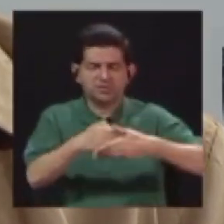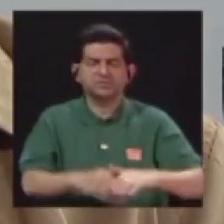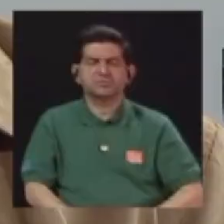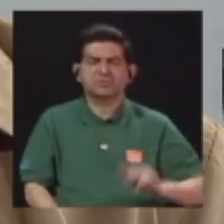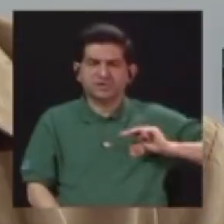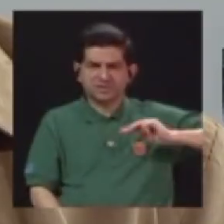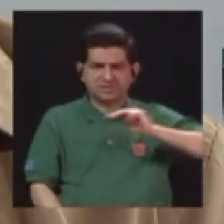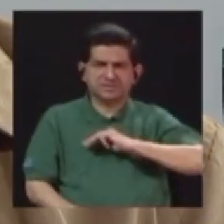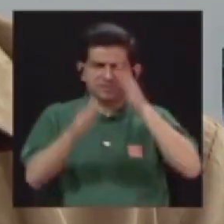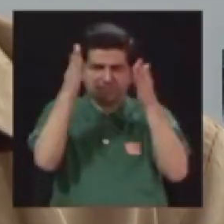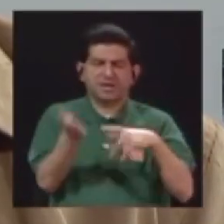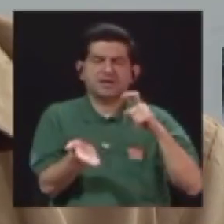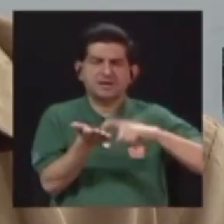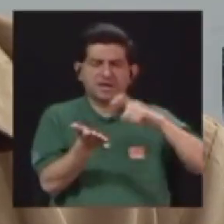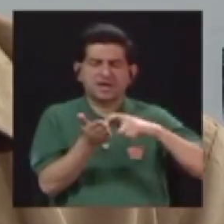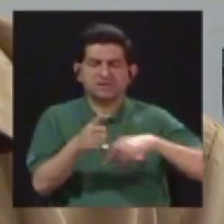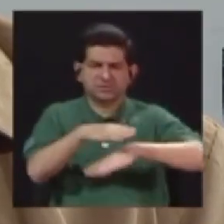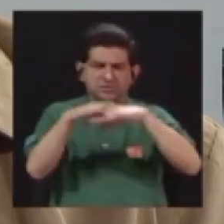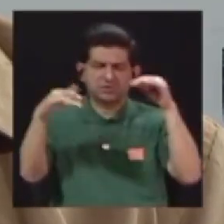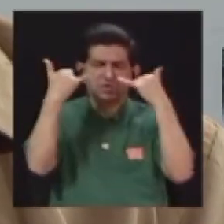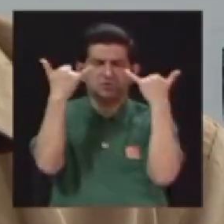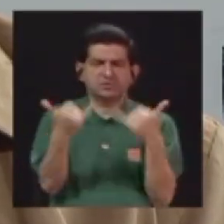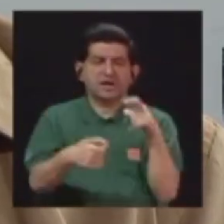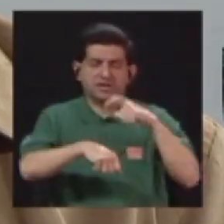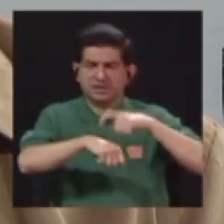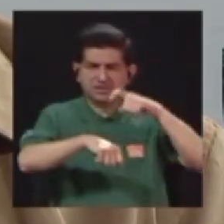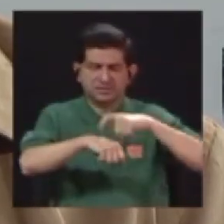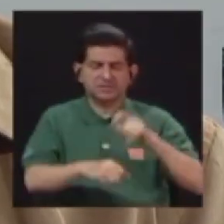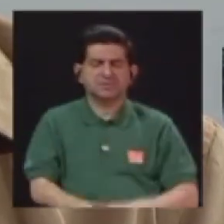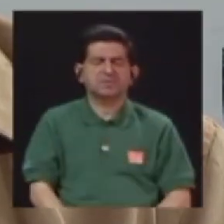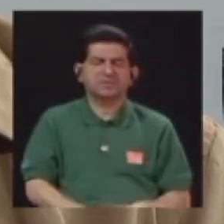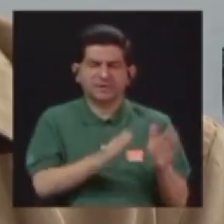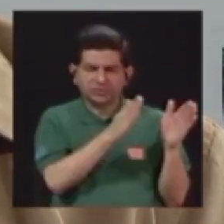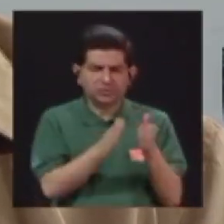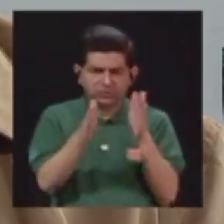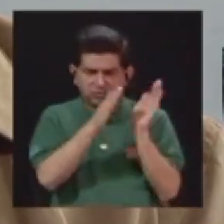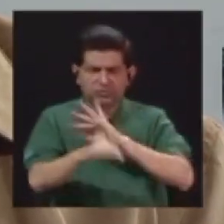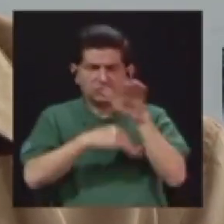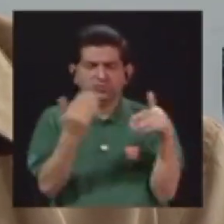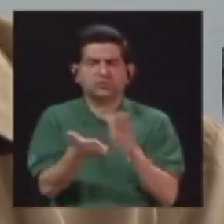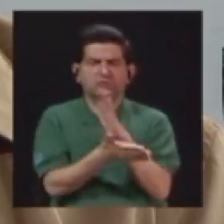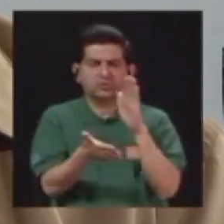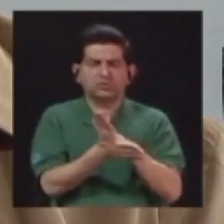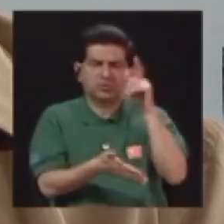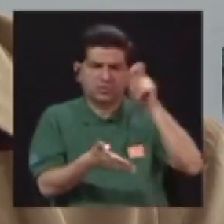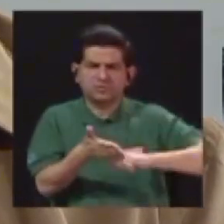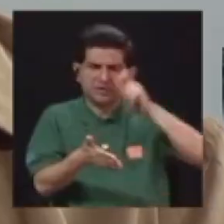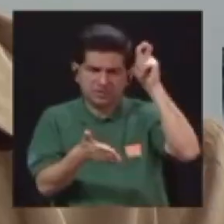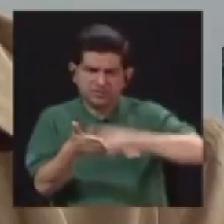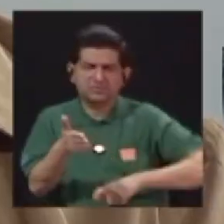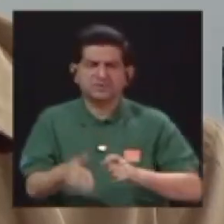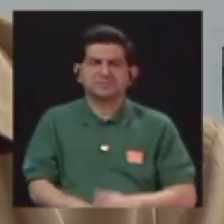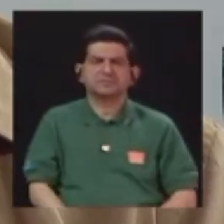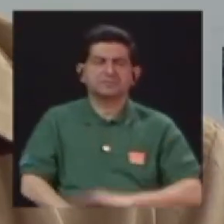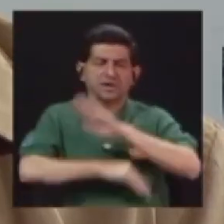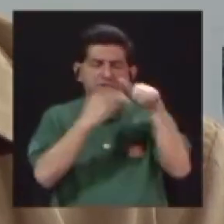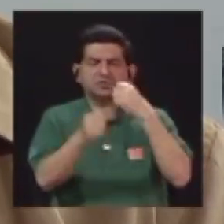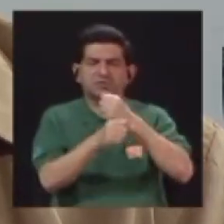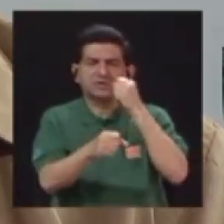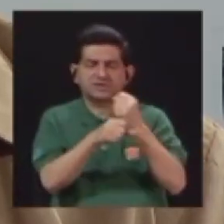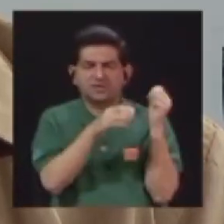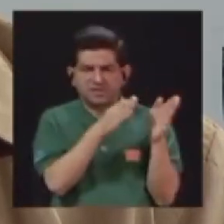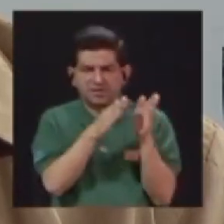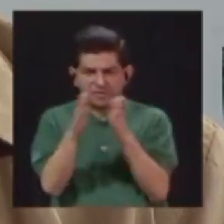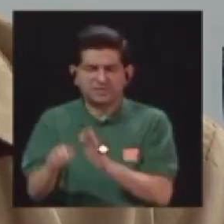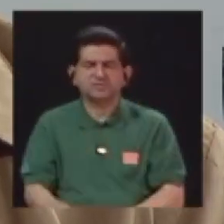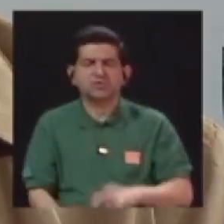deuda externa había quedado debidamente ordenada, ¿verdad? Todos los documentos firmados, todo el trabajo de preparación lo había